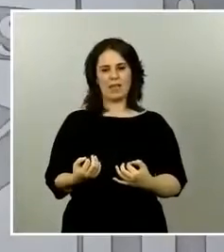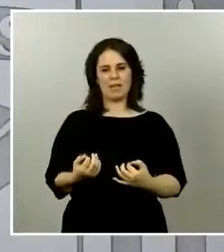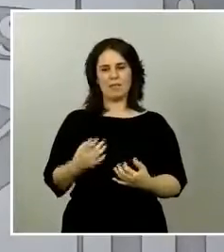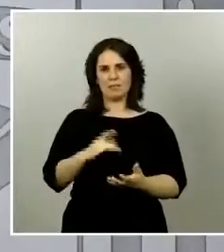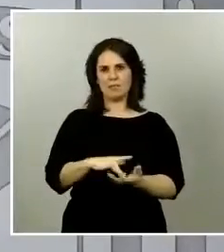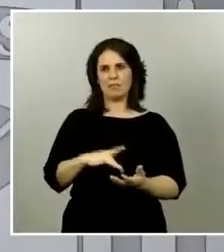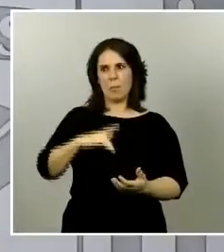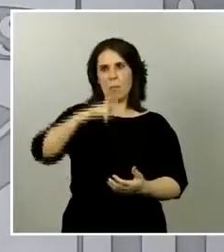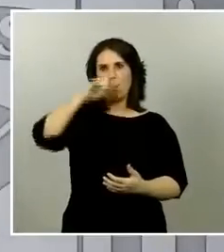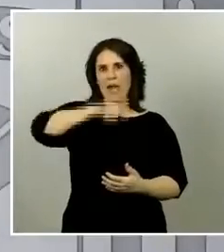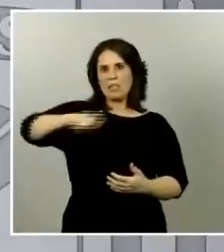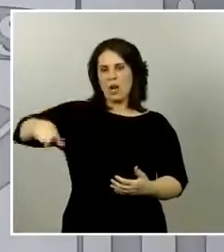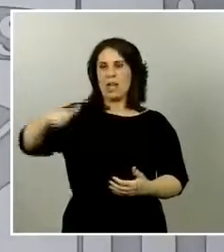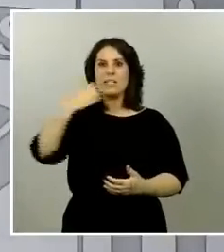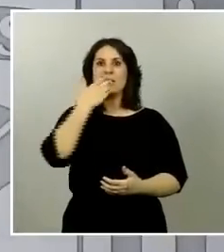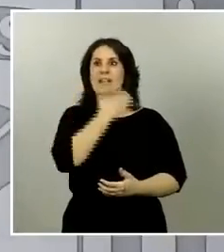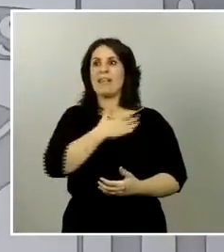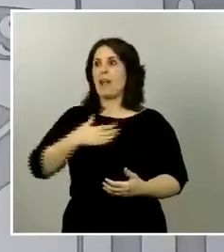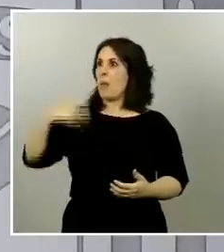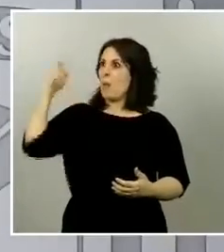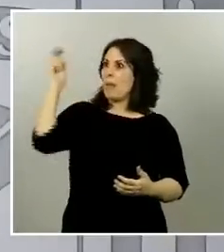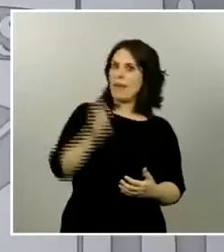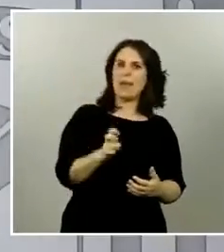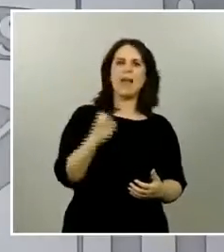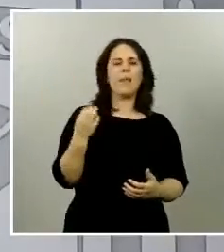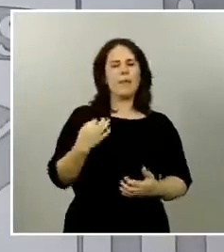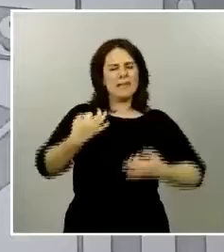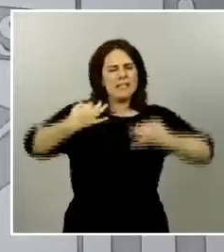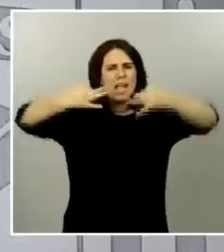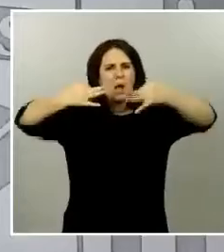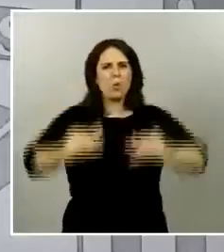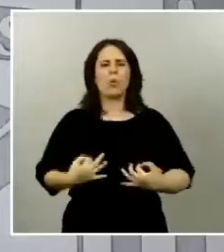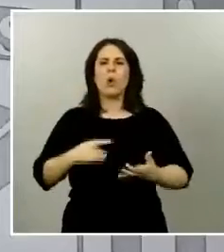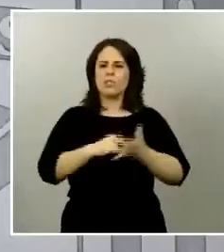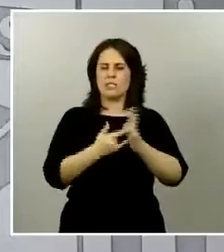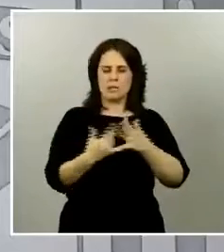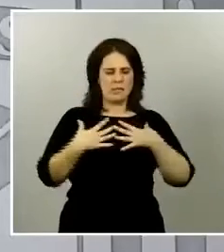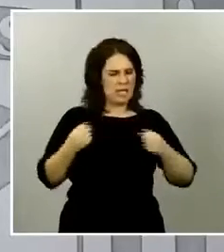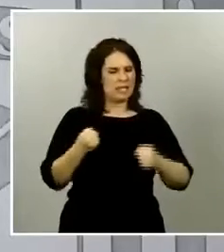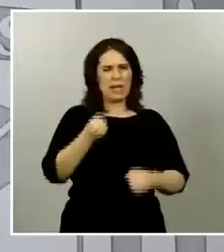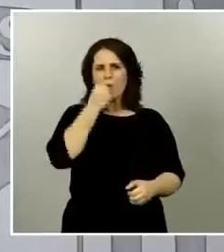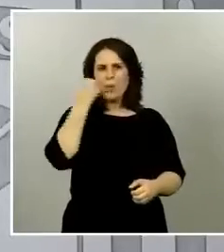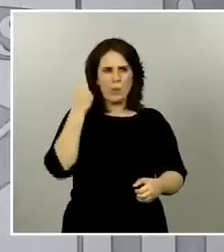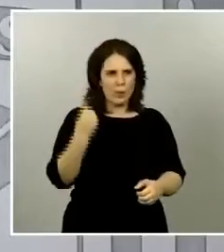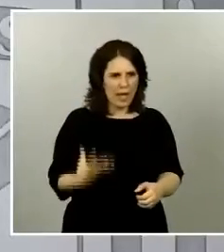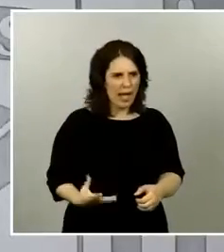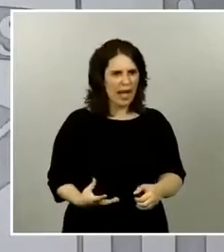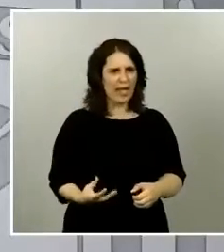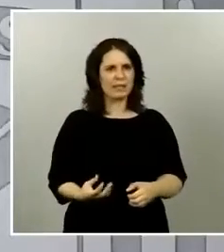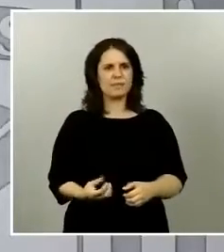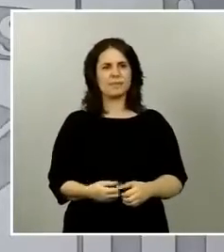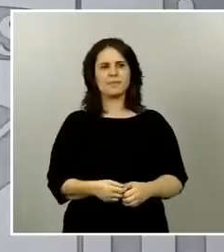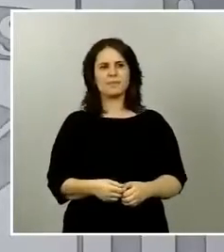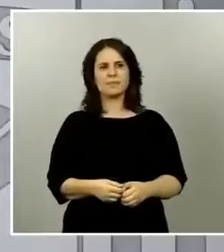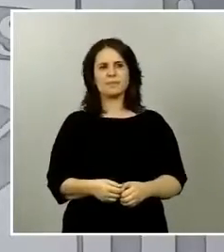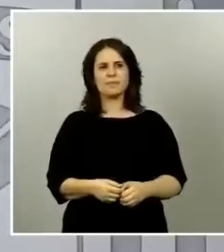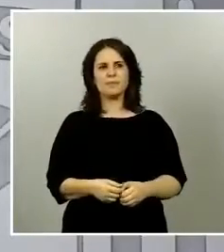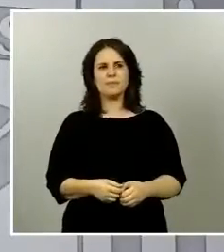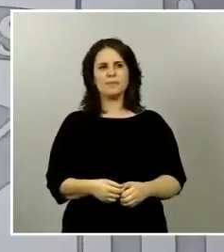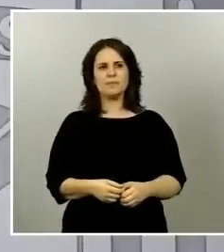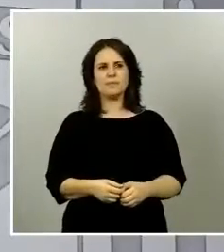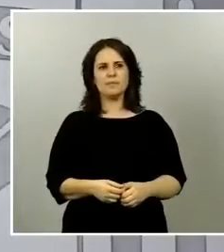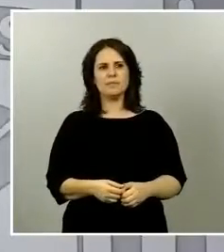la garantía, la certificación de que la llegada a nuestro país por parte de aquel que lo elija es una llegada segura, que cuenta con un buen